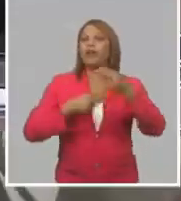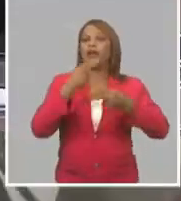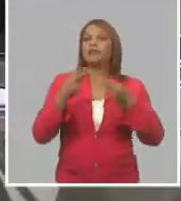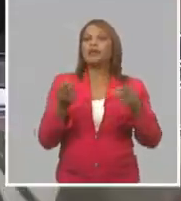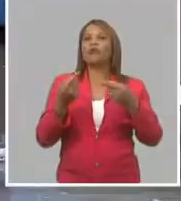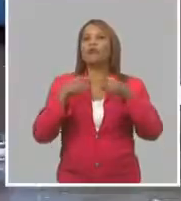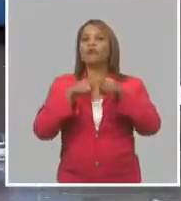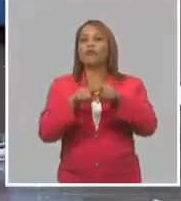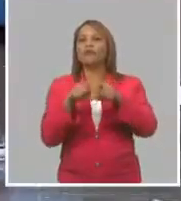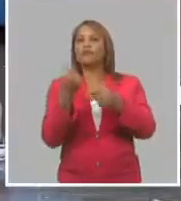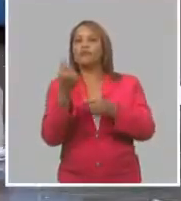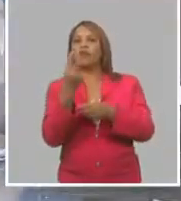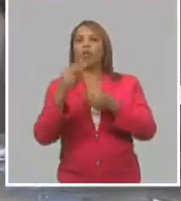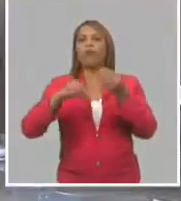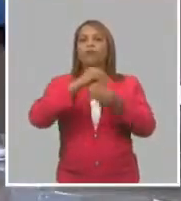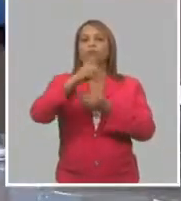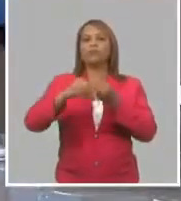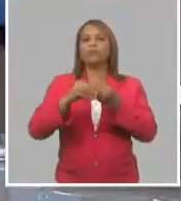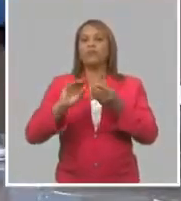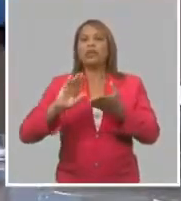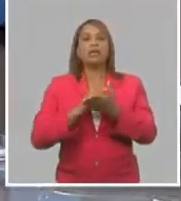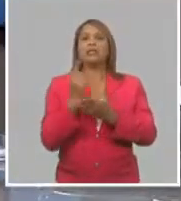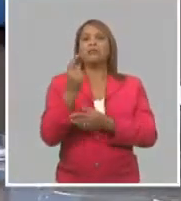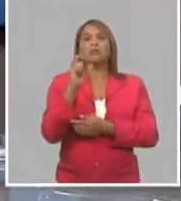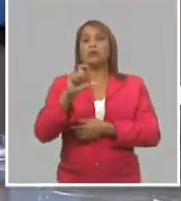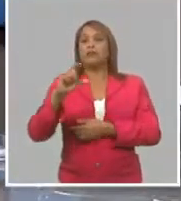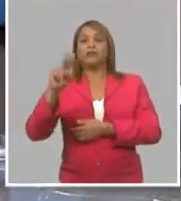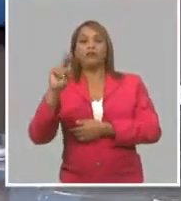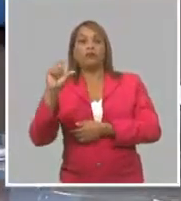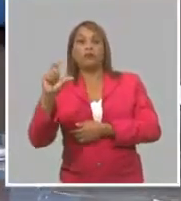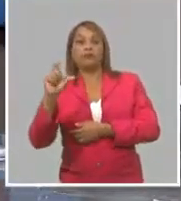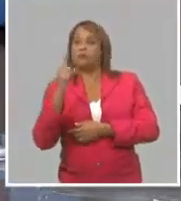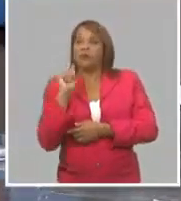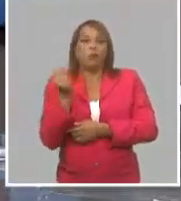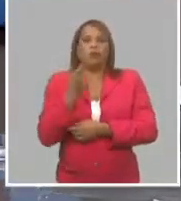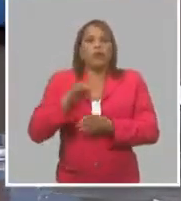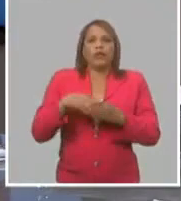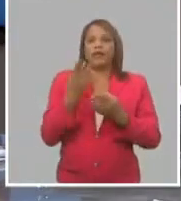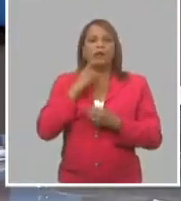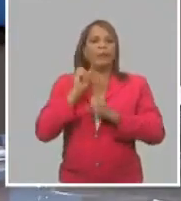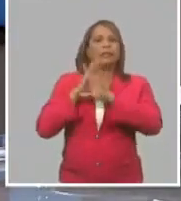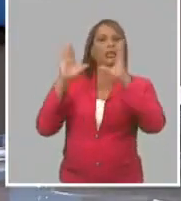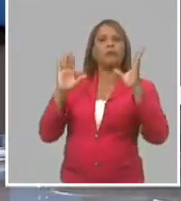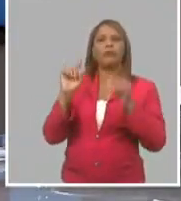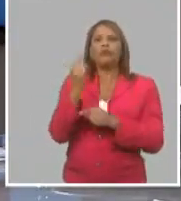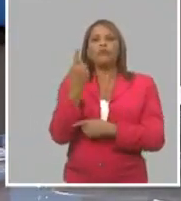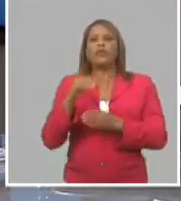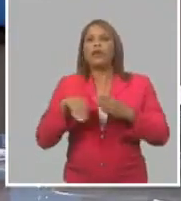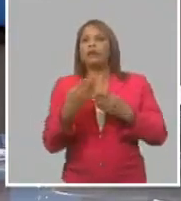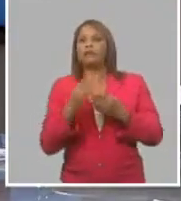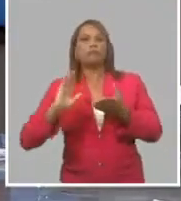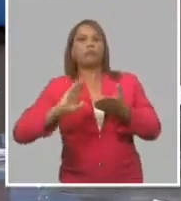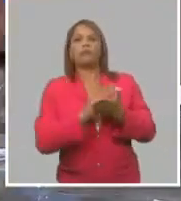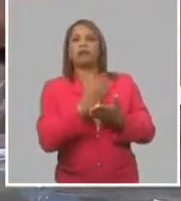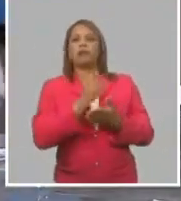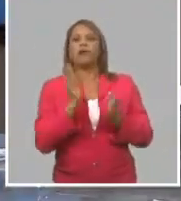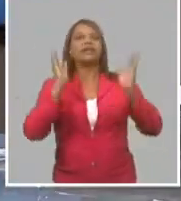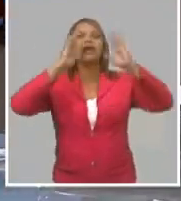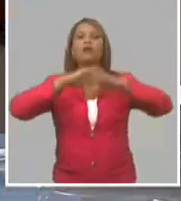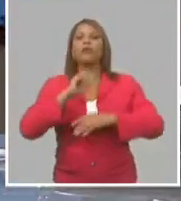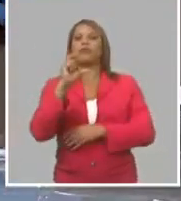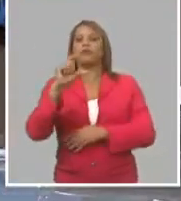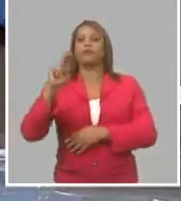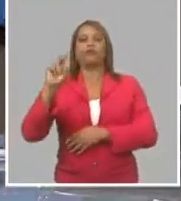la unificación monetaria se hace un día quitando el sensei ya no decimos un día y decir no